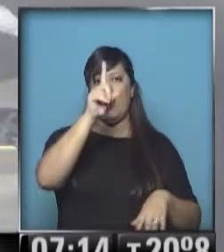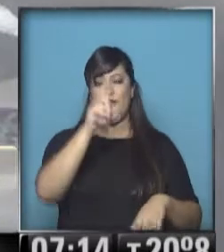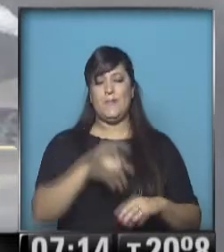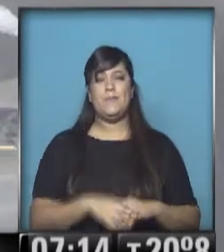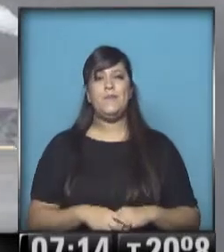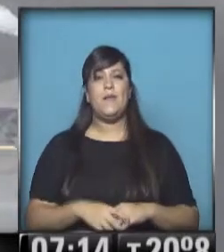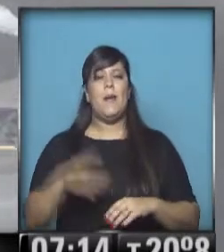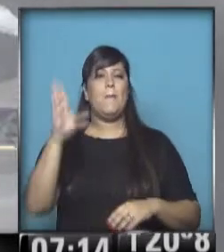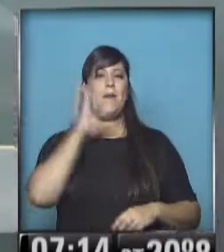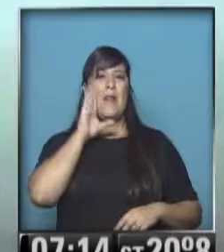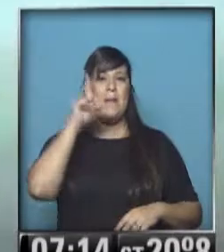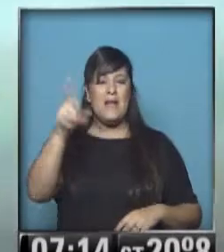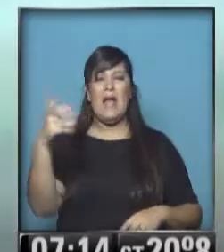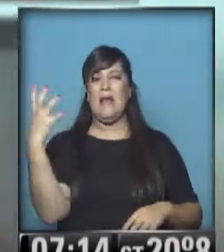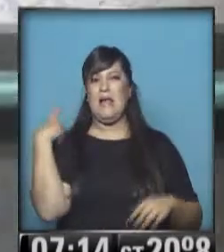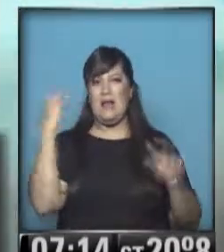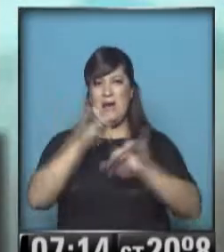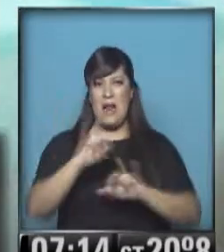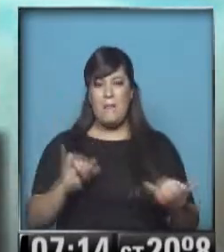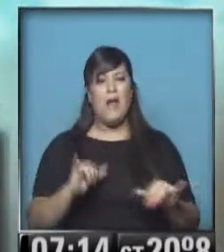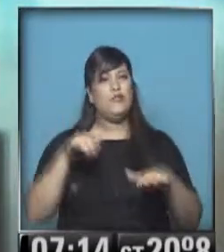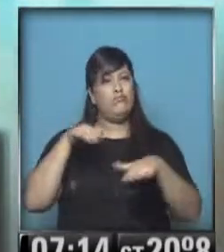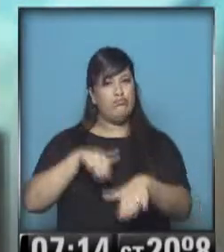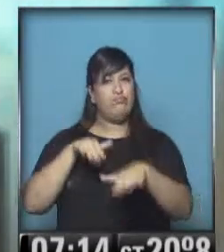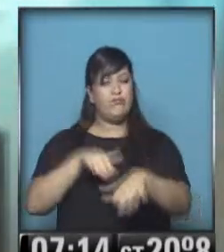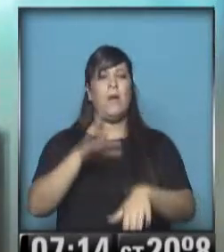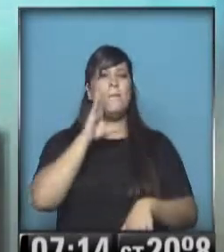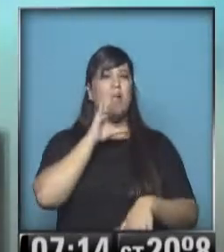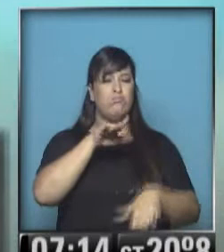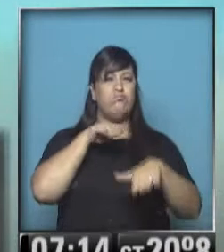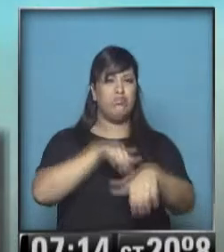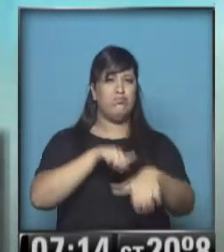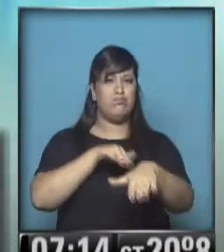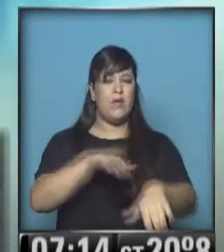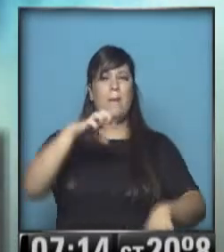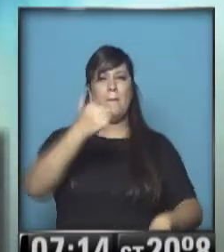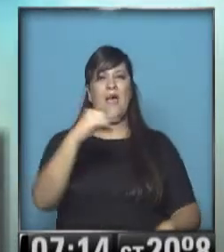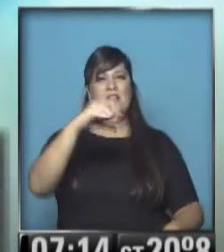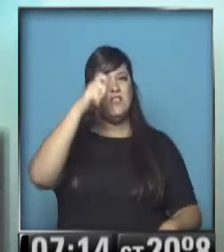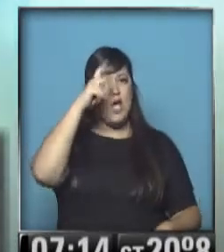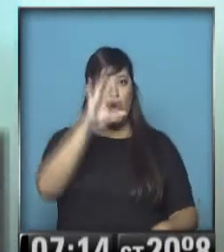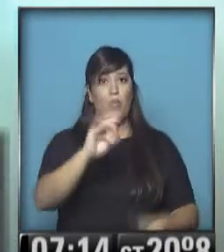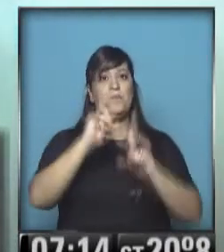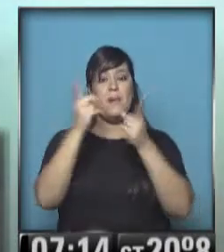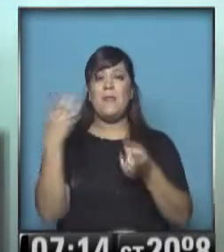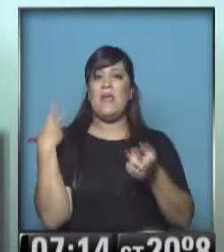en Panamericana, General Paz, ya algo lenta, Panamericana desde Don Torcuato y Pacheco, General Paz,